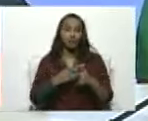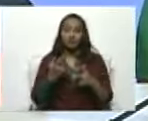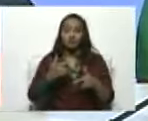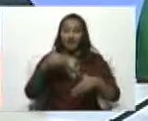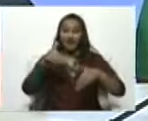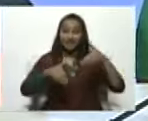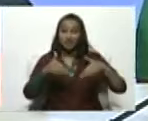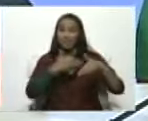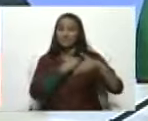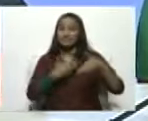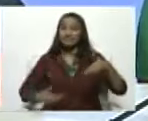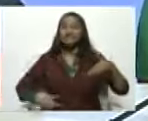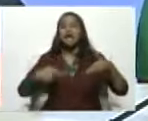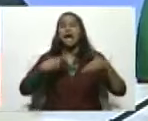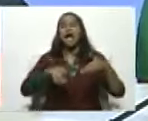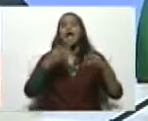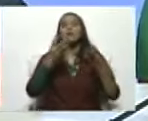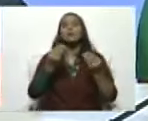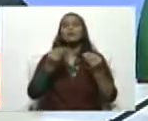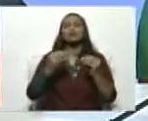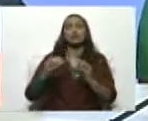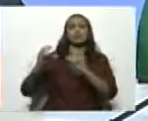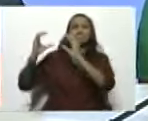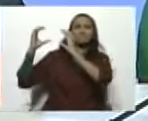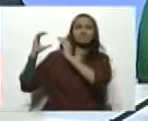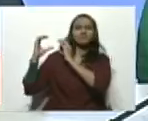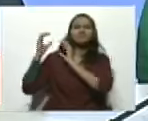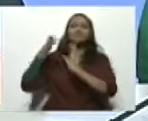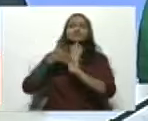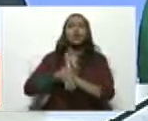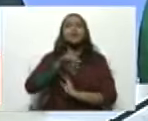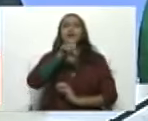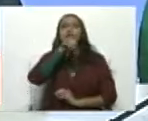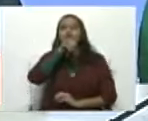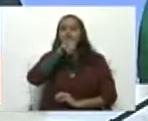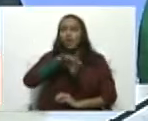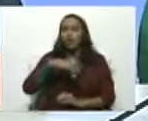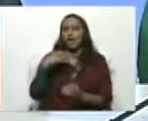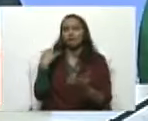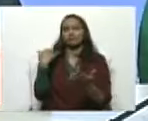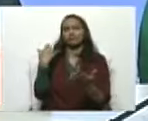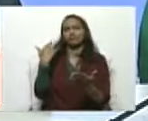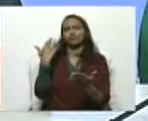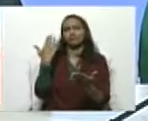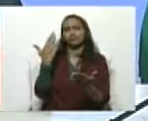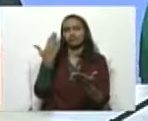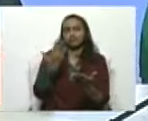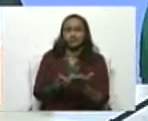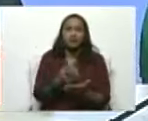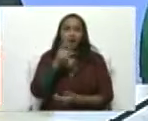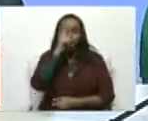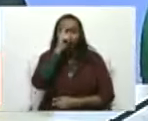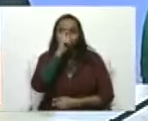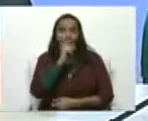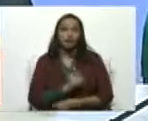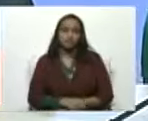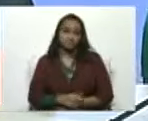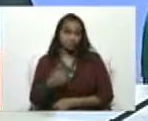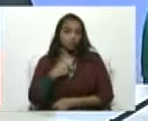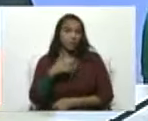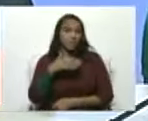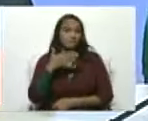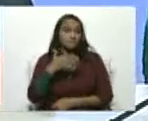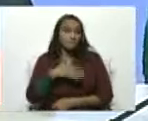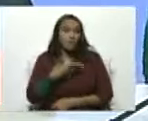contenido histórico. Y nosotros podemos decir, yo puedo quizás decir que todas